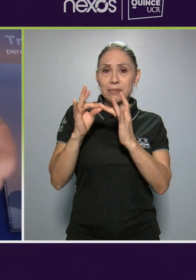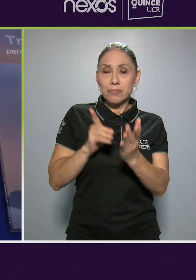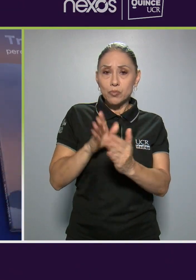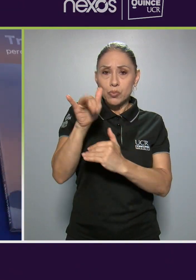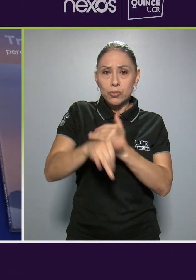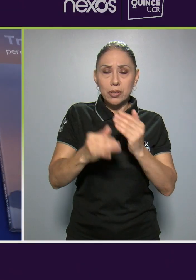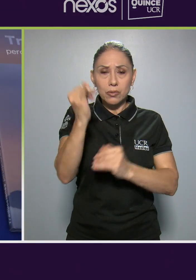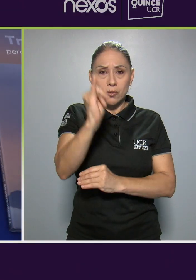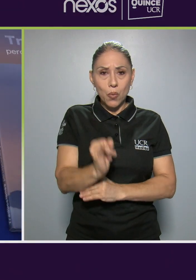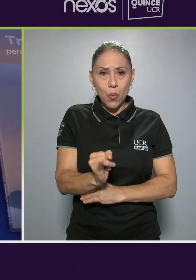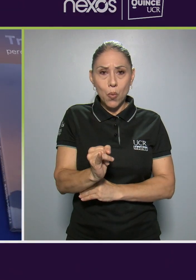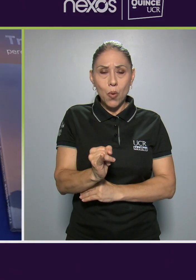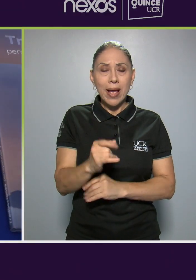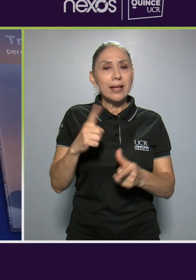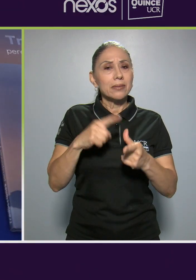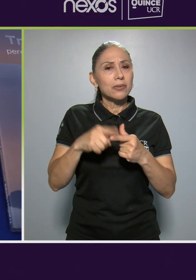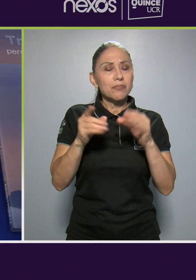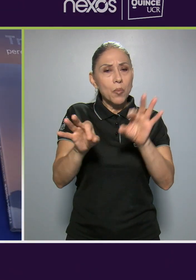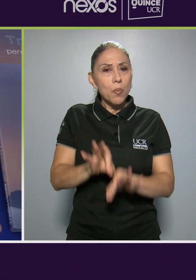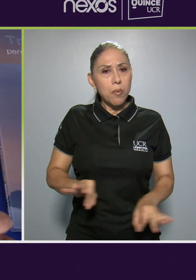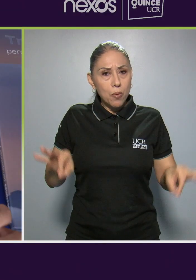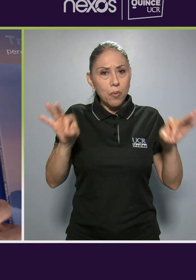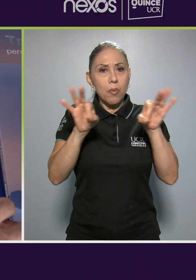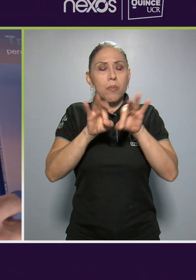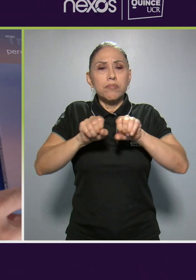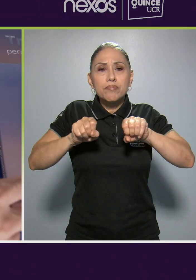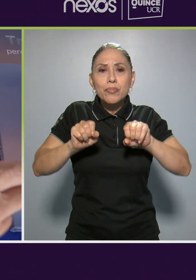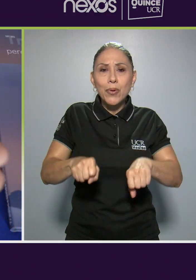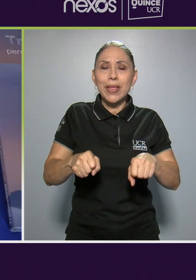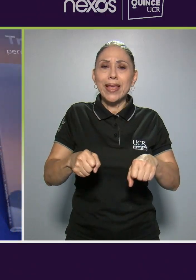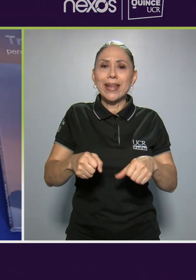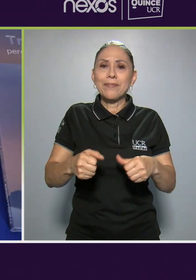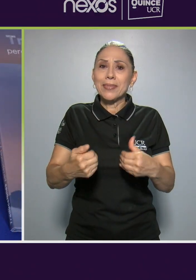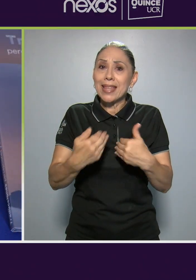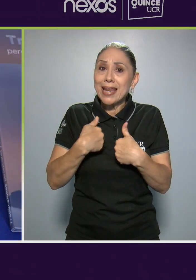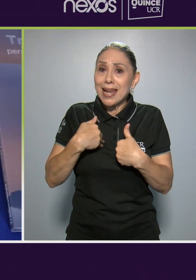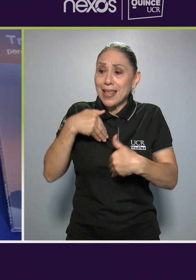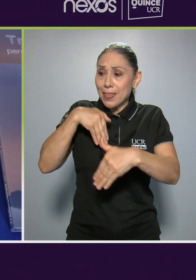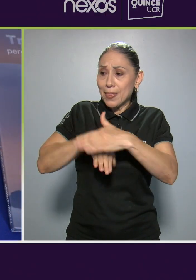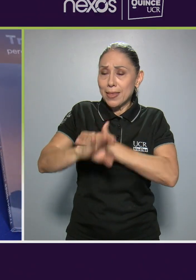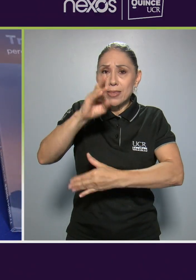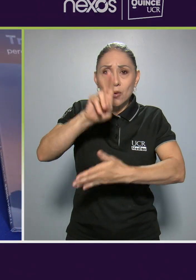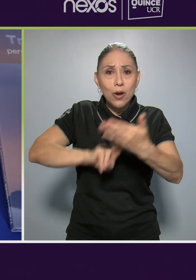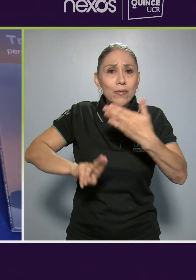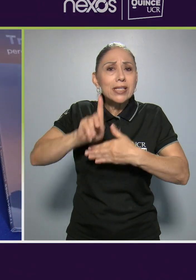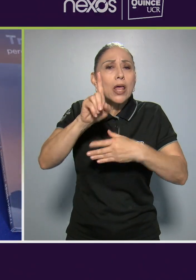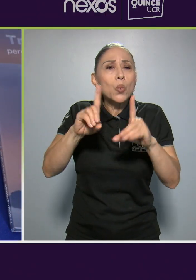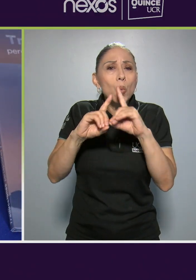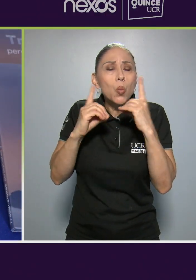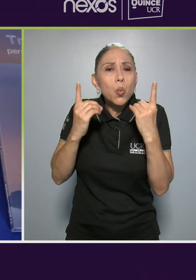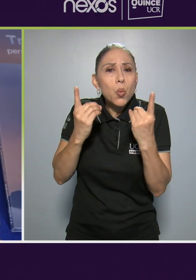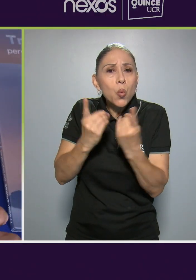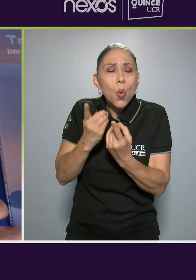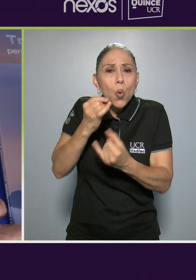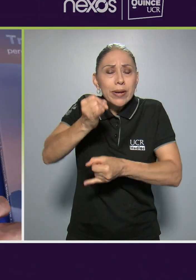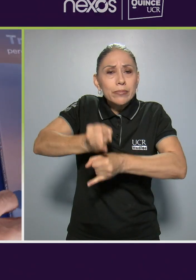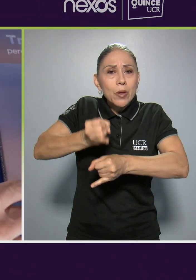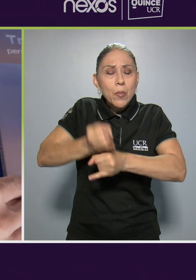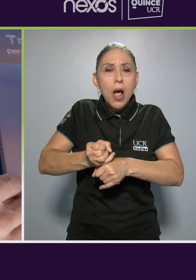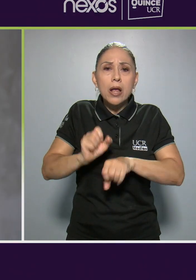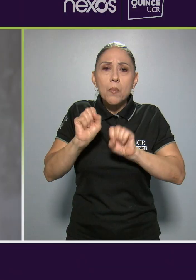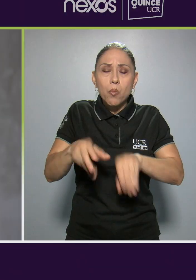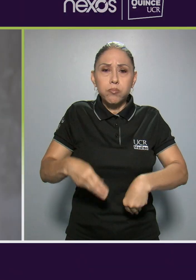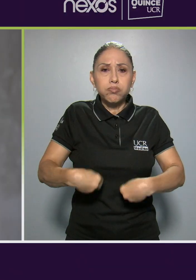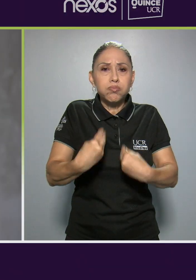artístico. Entonces es muy valioso el poder tener una instancia en la universidad que ofrezca esa posibilidad,